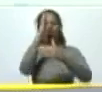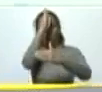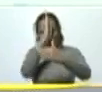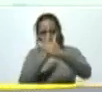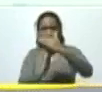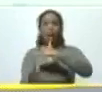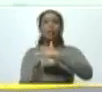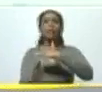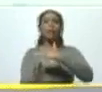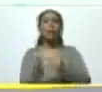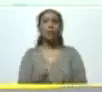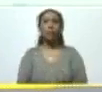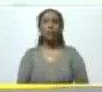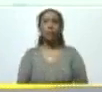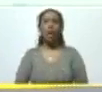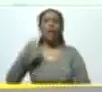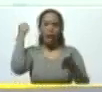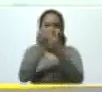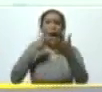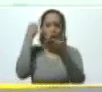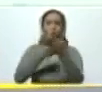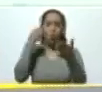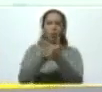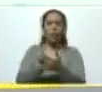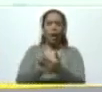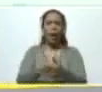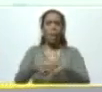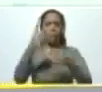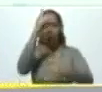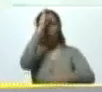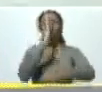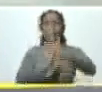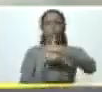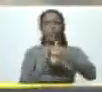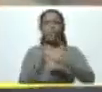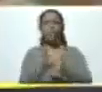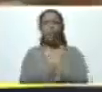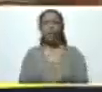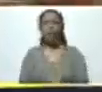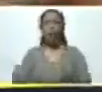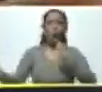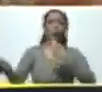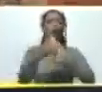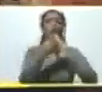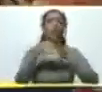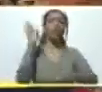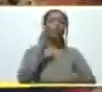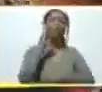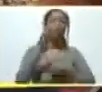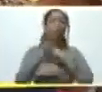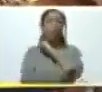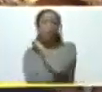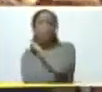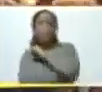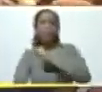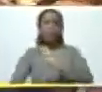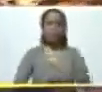honestidad, la lucha por la honestidad contra la corrupción.